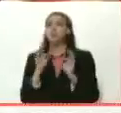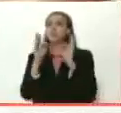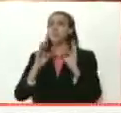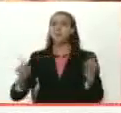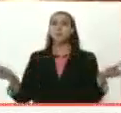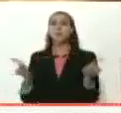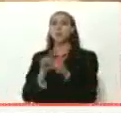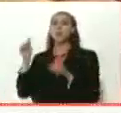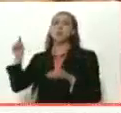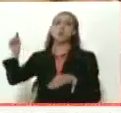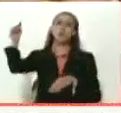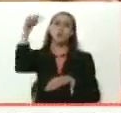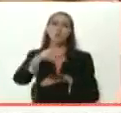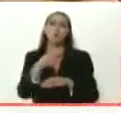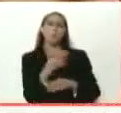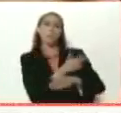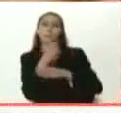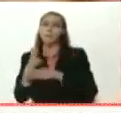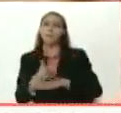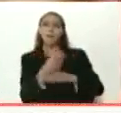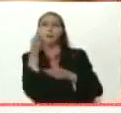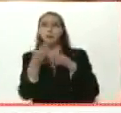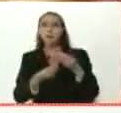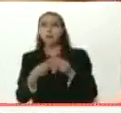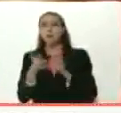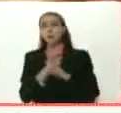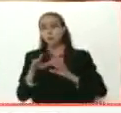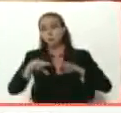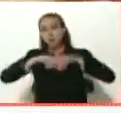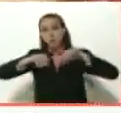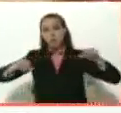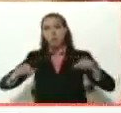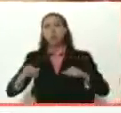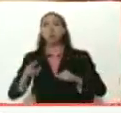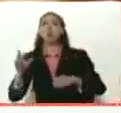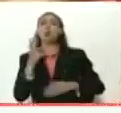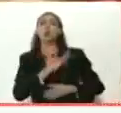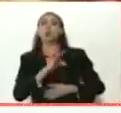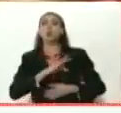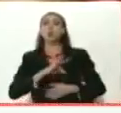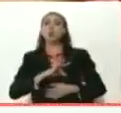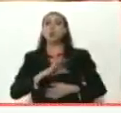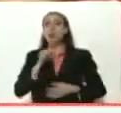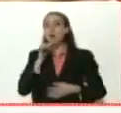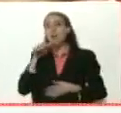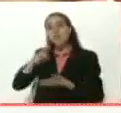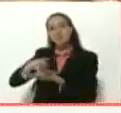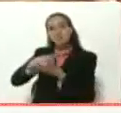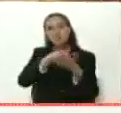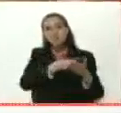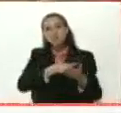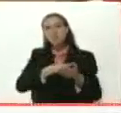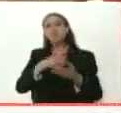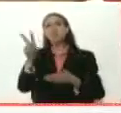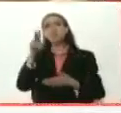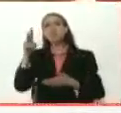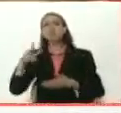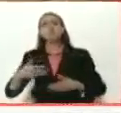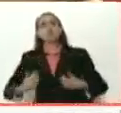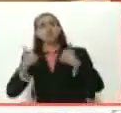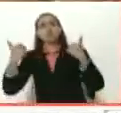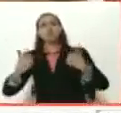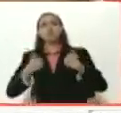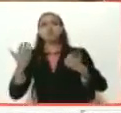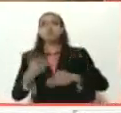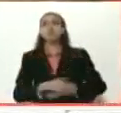misiles de guerra sobre los territorios sociales y allí la población más vulnerada ha sido afectada. Sin embargo,